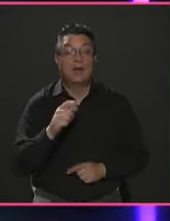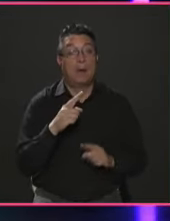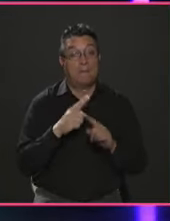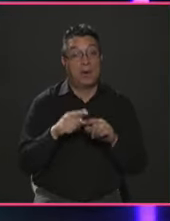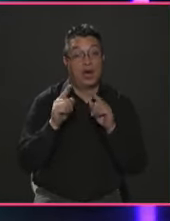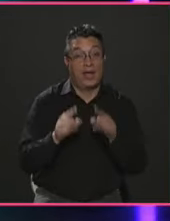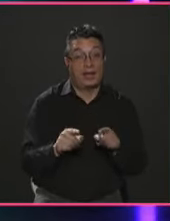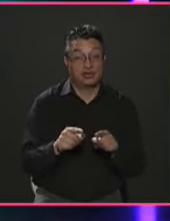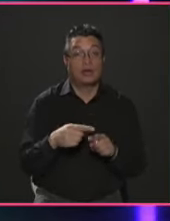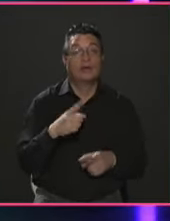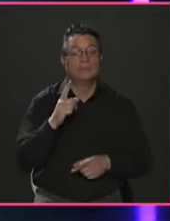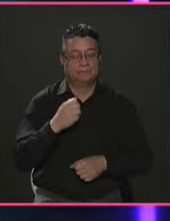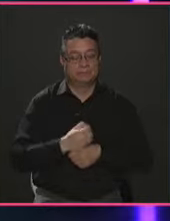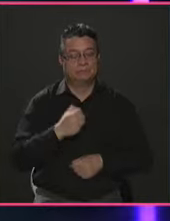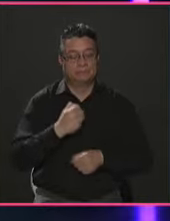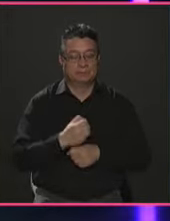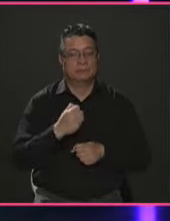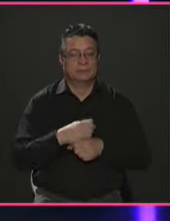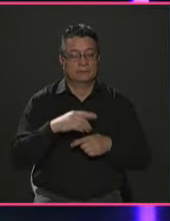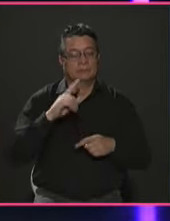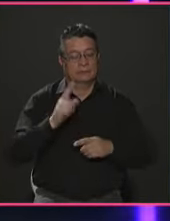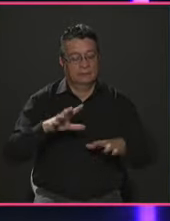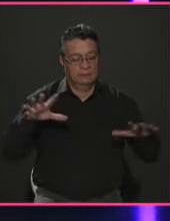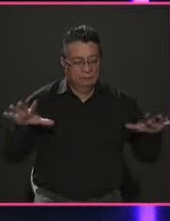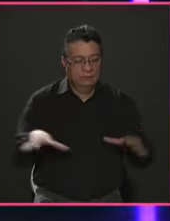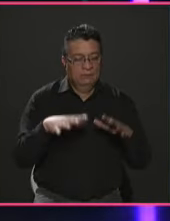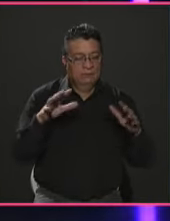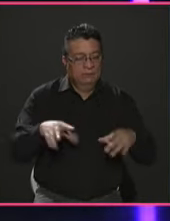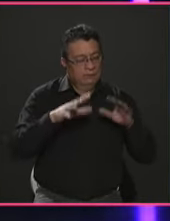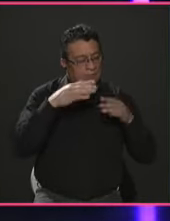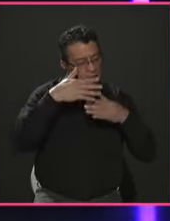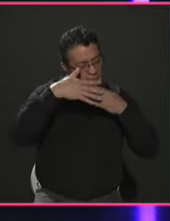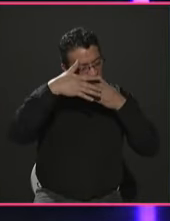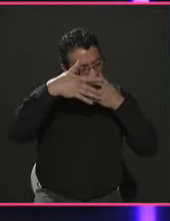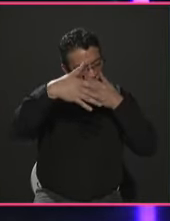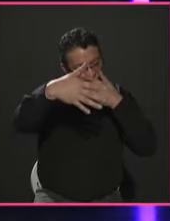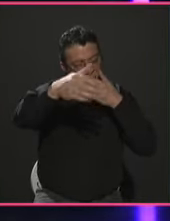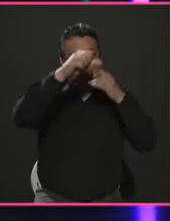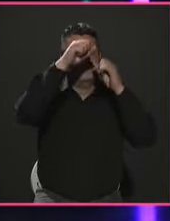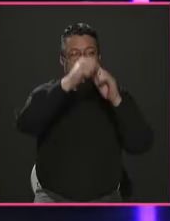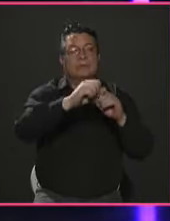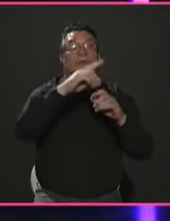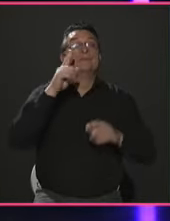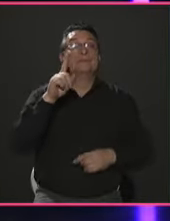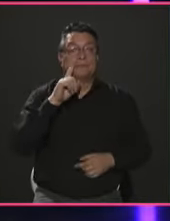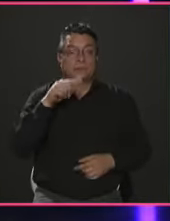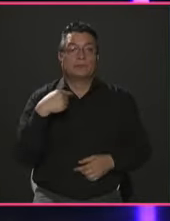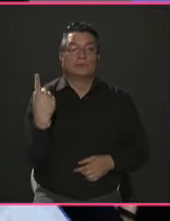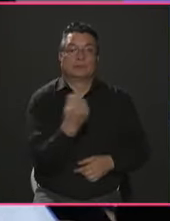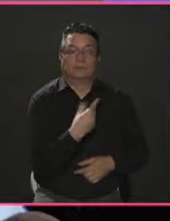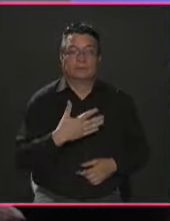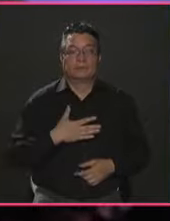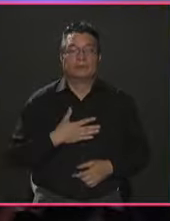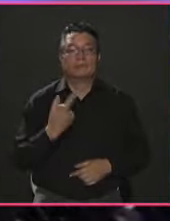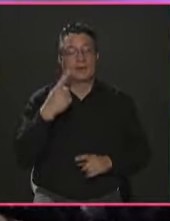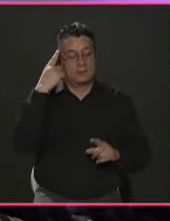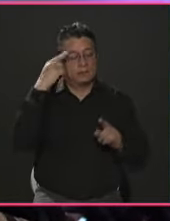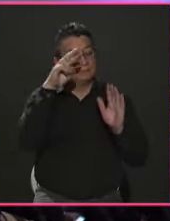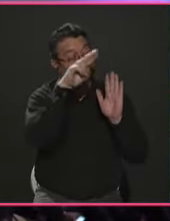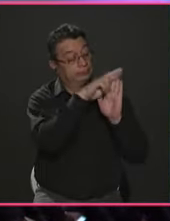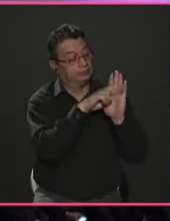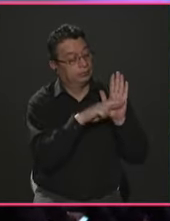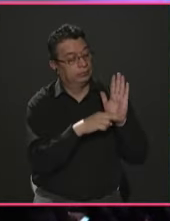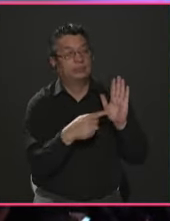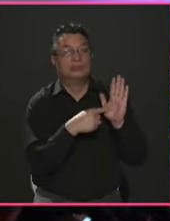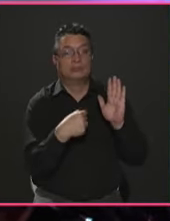eso que estamos trabajando de manera incesante para los efectos de poder tener un marco regulatorio